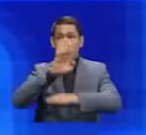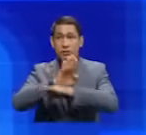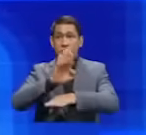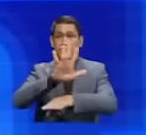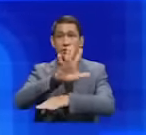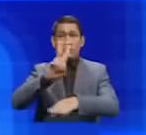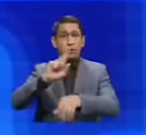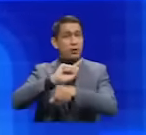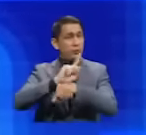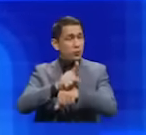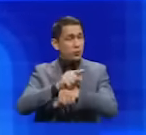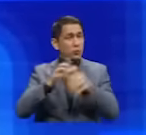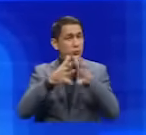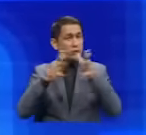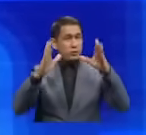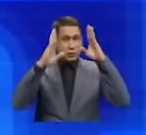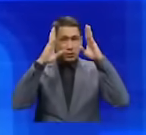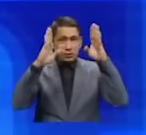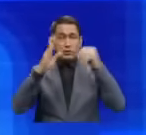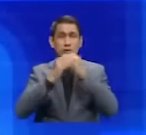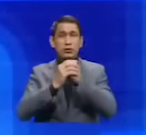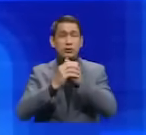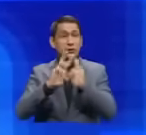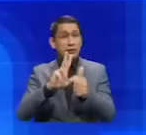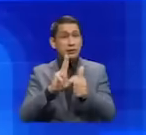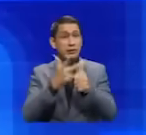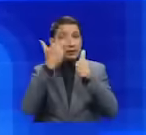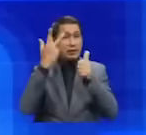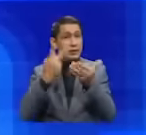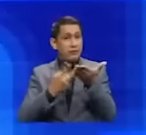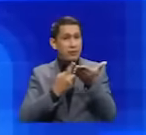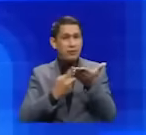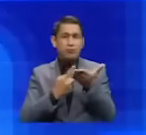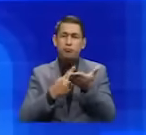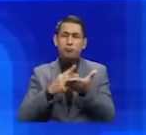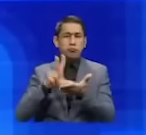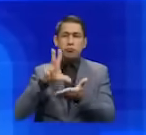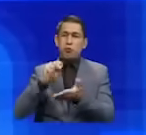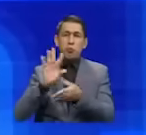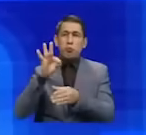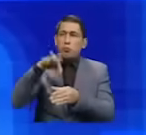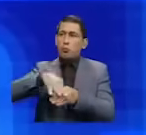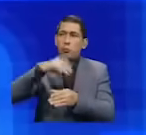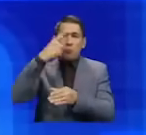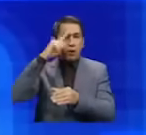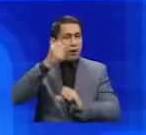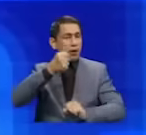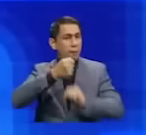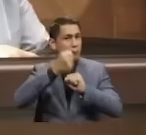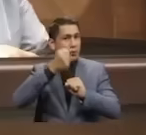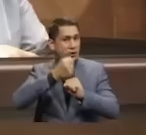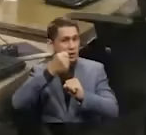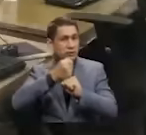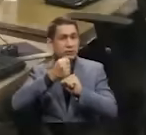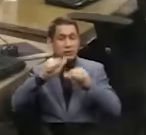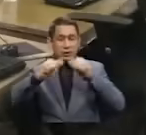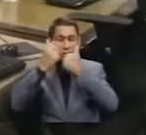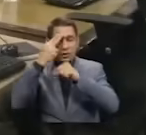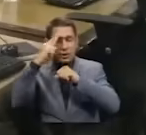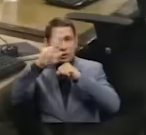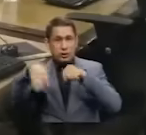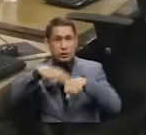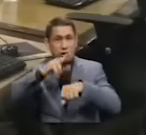13:52 en la tarde y atención, en un tercer intento, no hubo votos para incluir en la agenda de la Asamblea Nacional